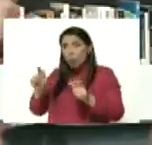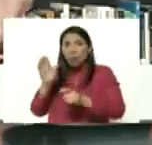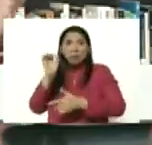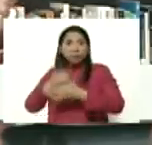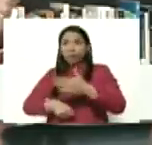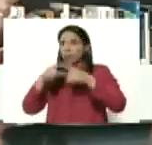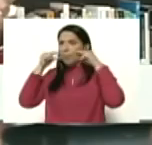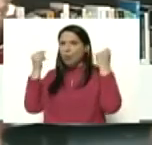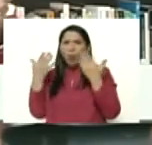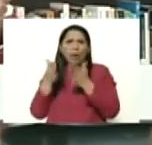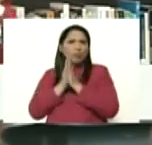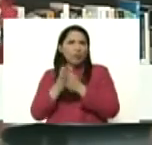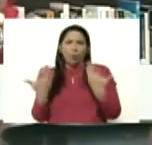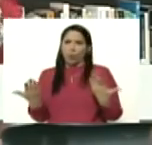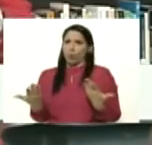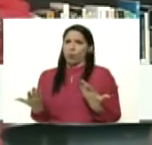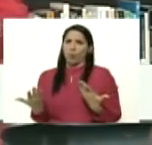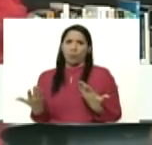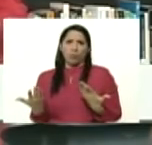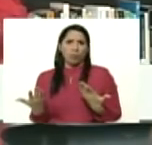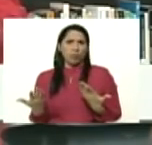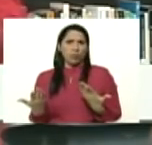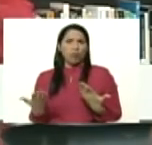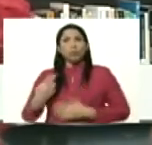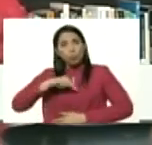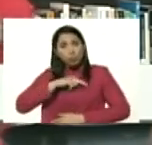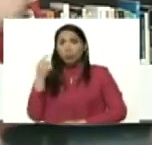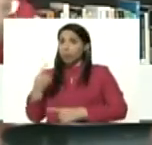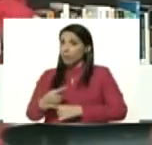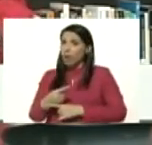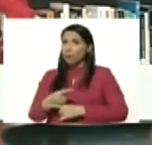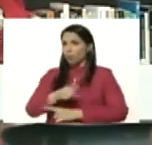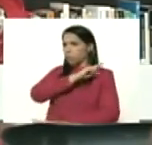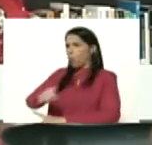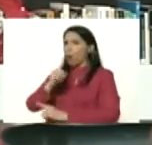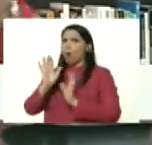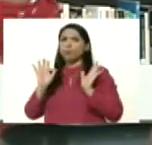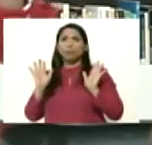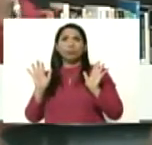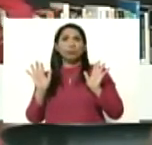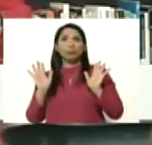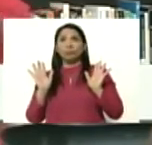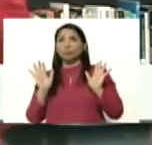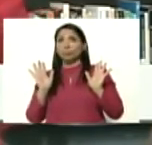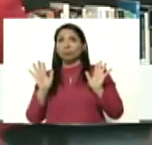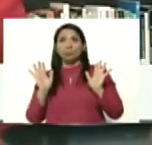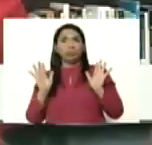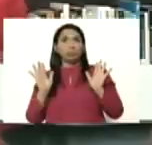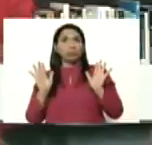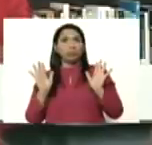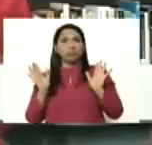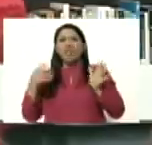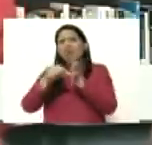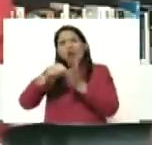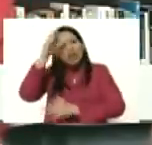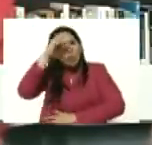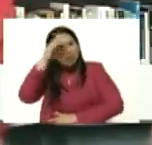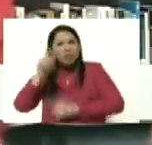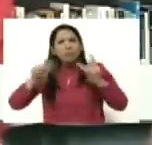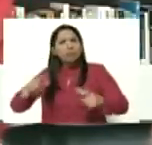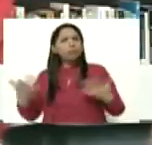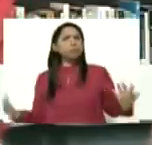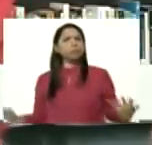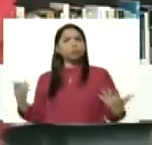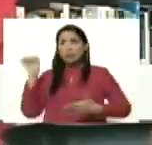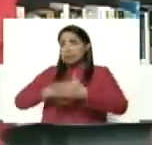santo, ¿qué es esto? ¿Ah? ¿Será que vamos a tener que hacerlo obligatorio? ¿Ah? ¿Dónde está la conciencia de la gente que está